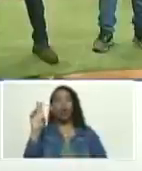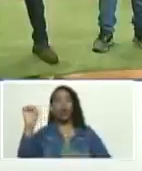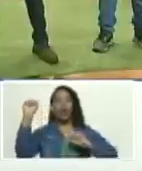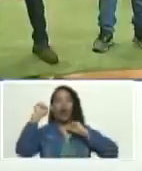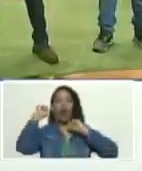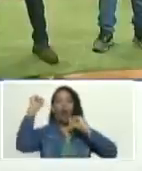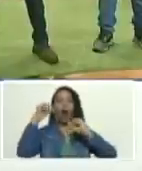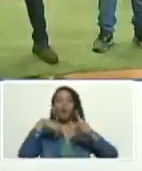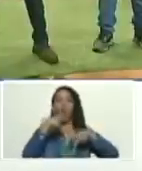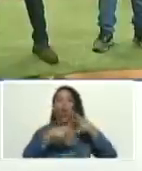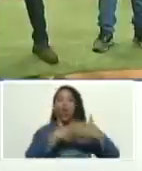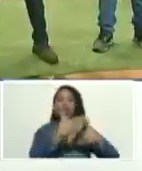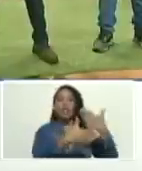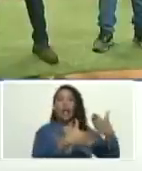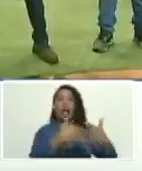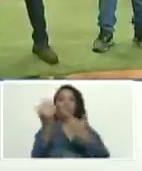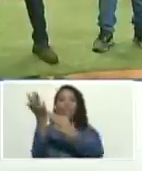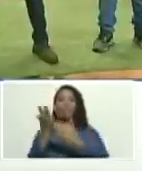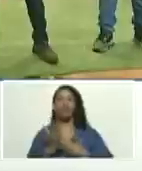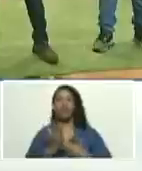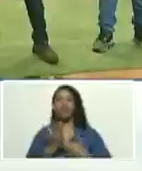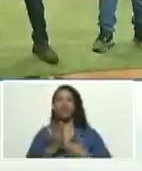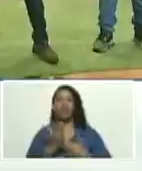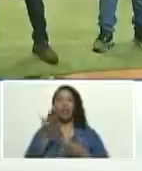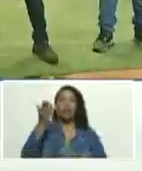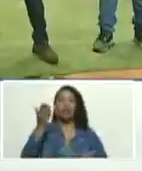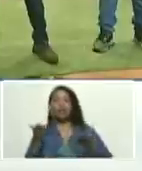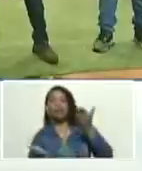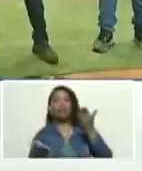y productiva, recibir el balance de los